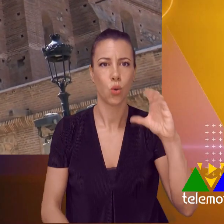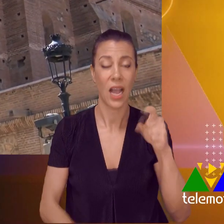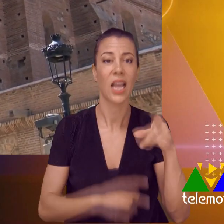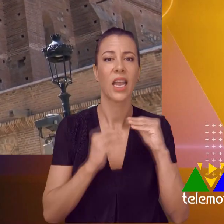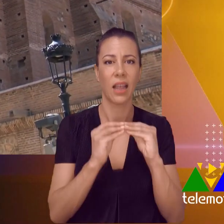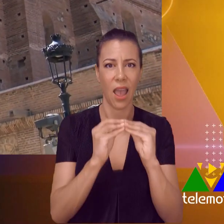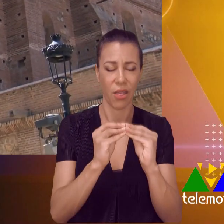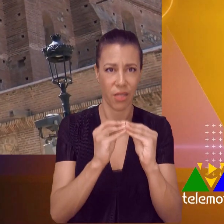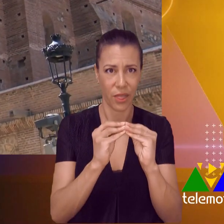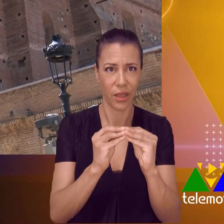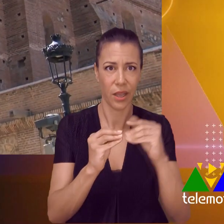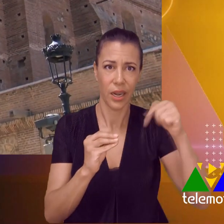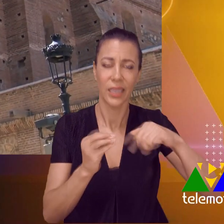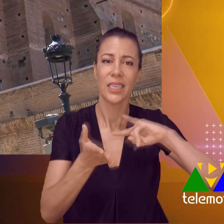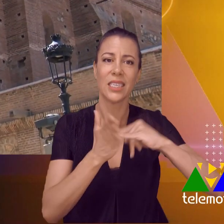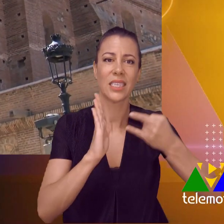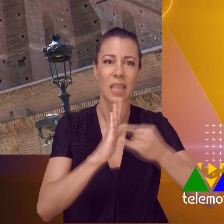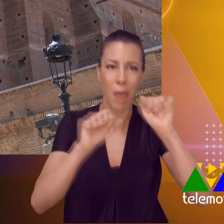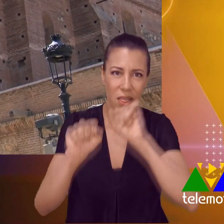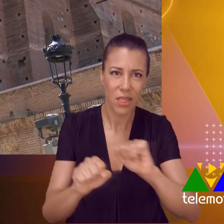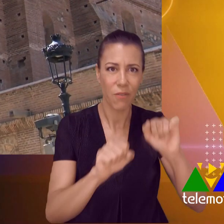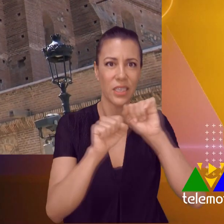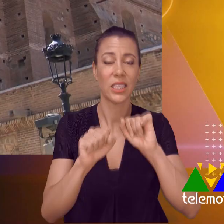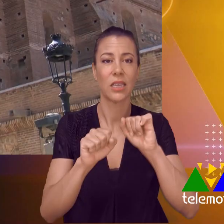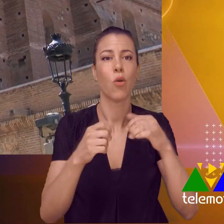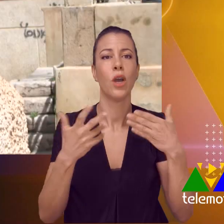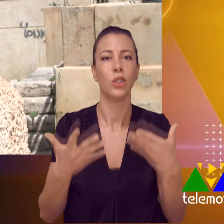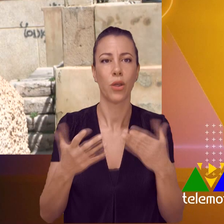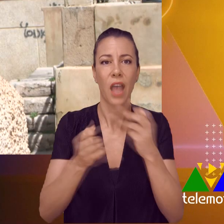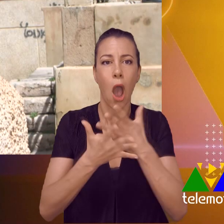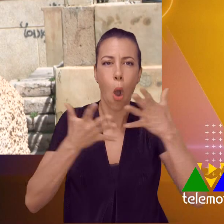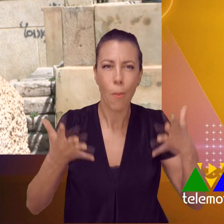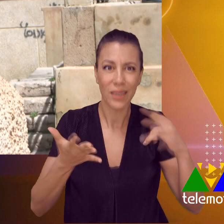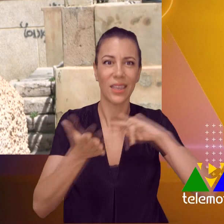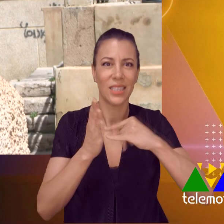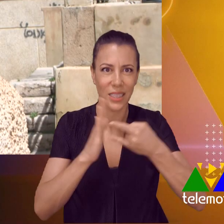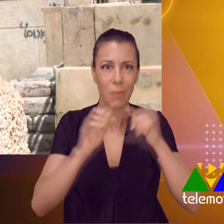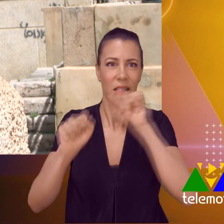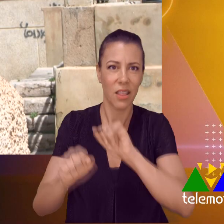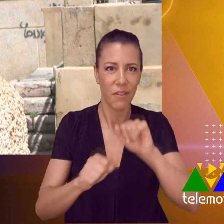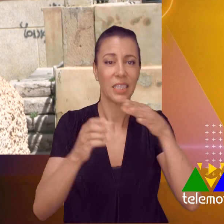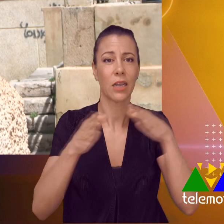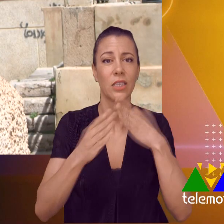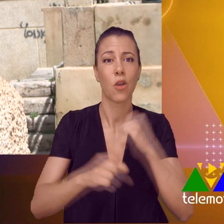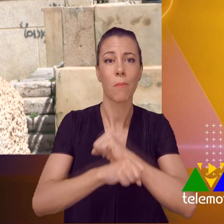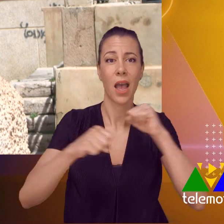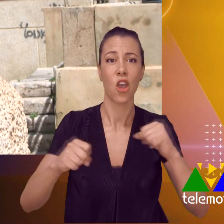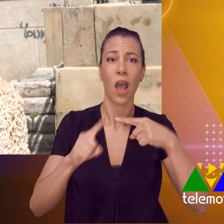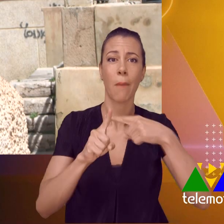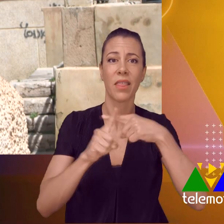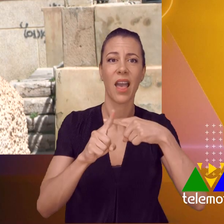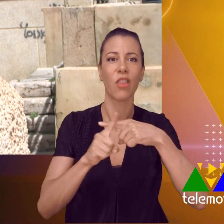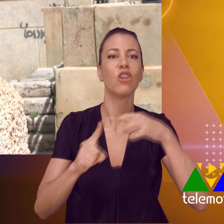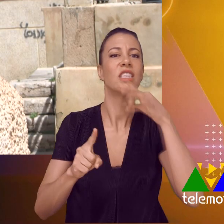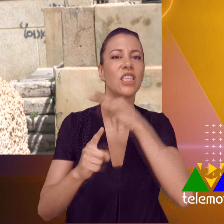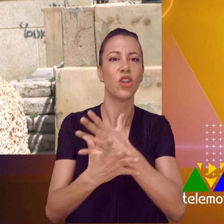este sistema defensivo, aumentan el sistema defensivo de la iglesia mayor a mediados del siglo XVI.